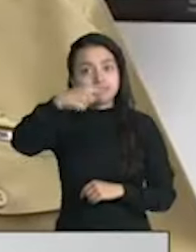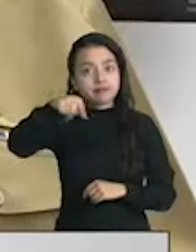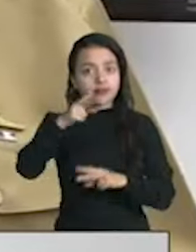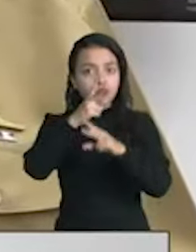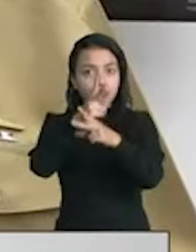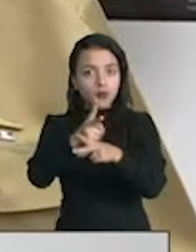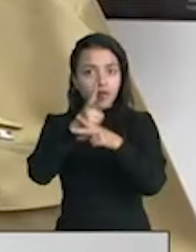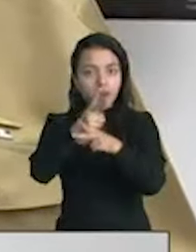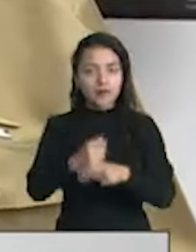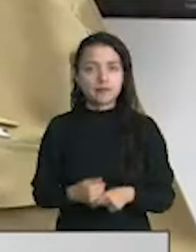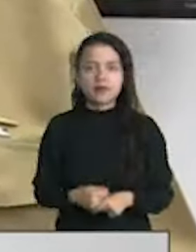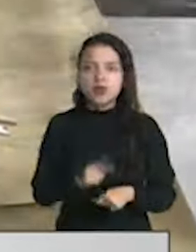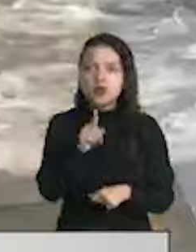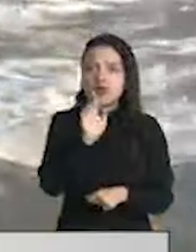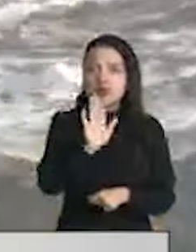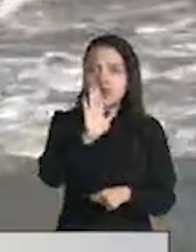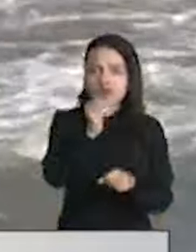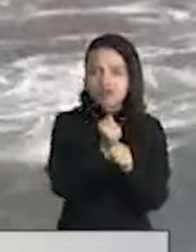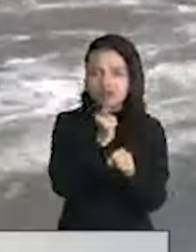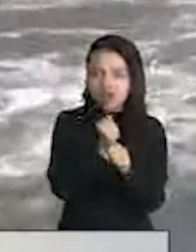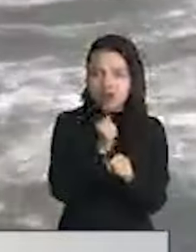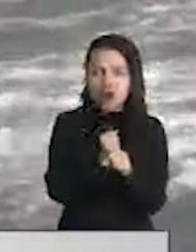en el desarrollo de actividades marítimas y costeras.